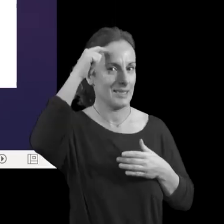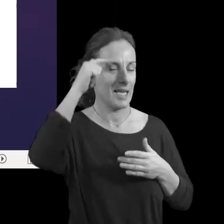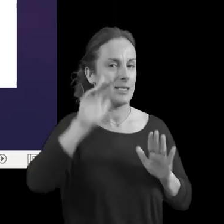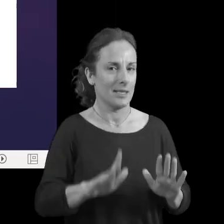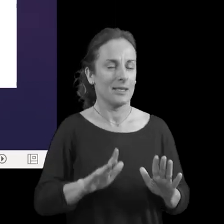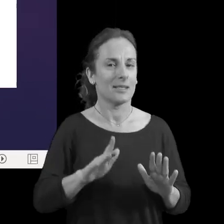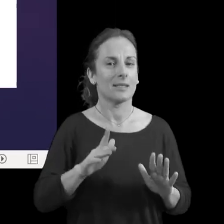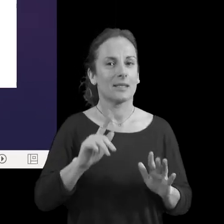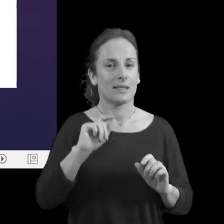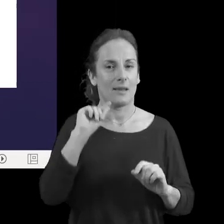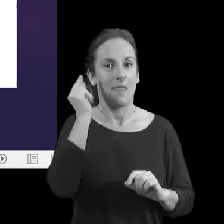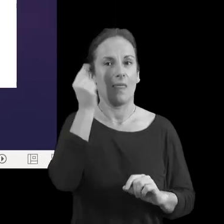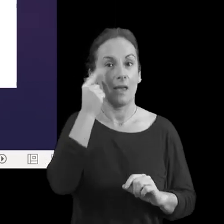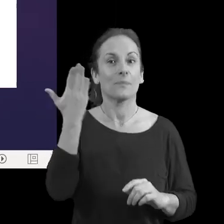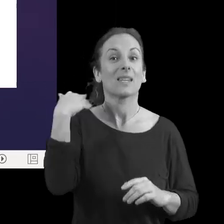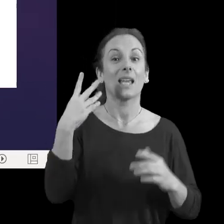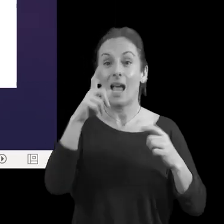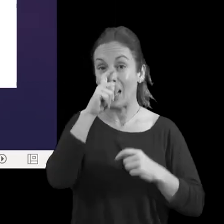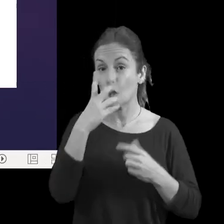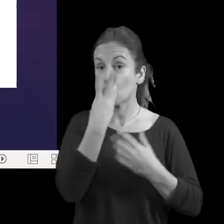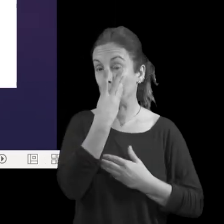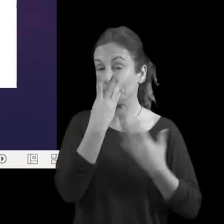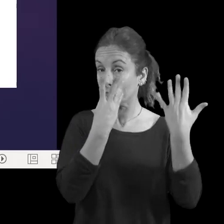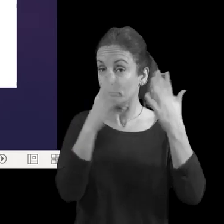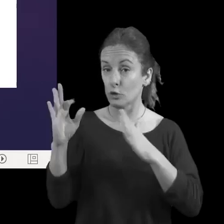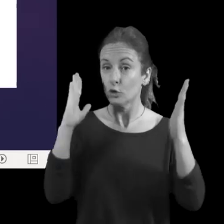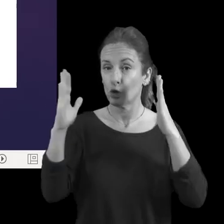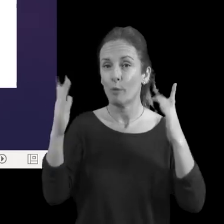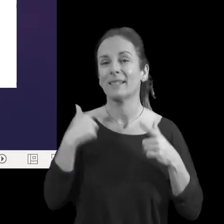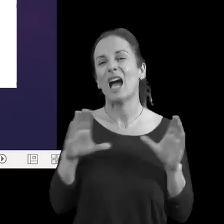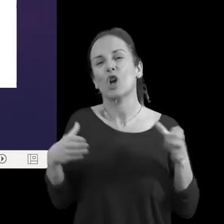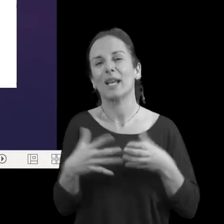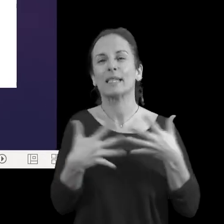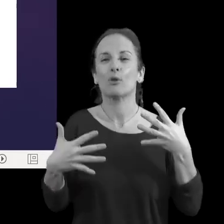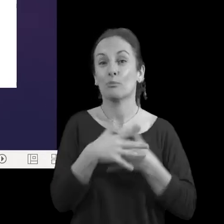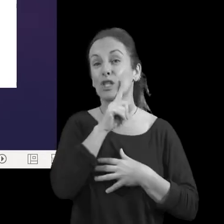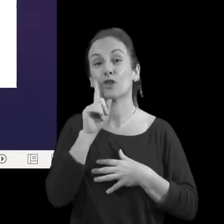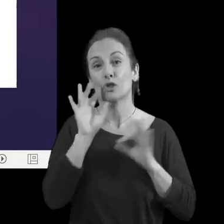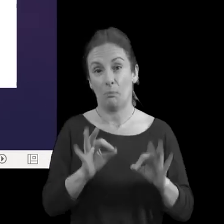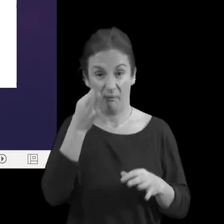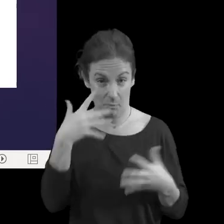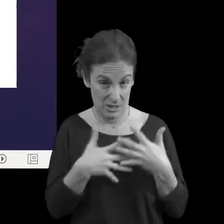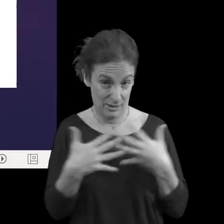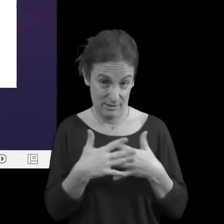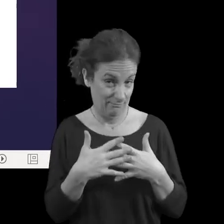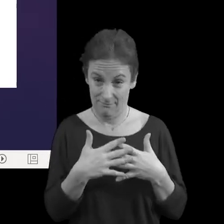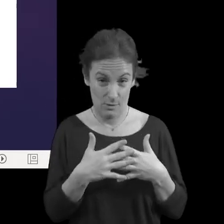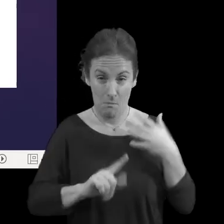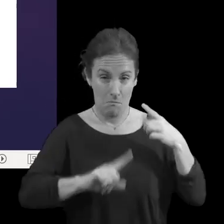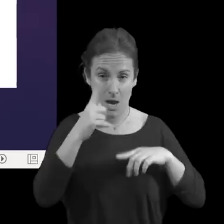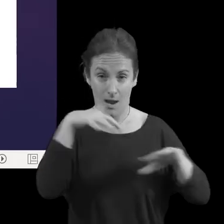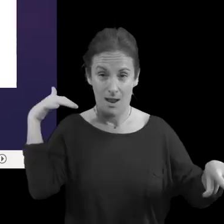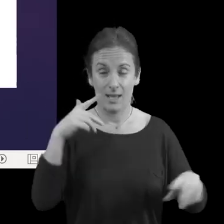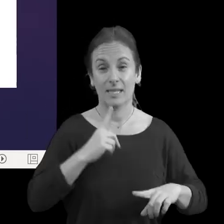los colectivos que entonces se llamaban los colectivos mixtos de gays y lesbianas, que bueno, muy mixtos no eran todavía porque eran sobre todo de gays, ¿no? Y había muy